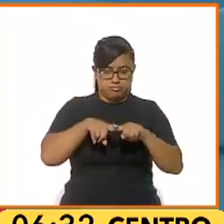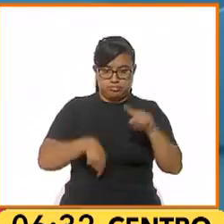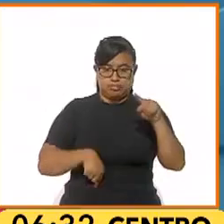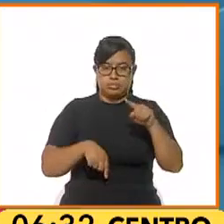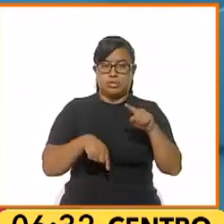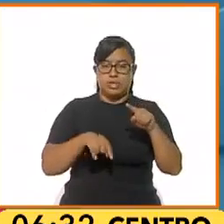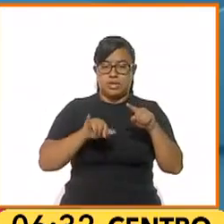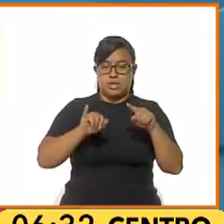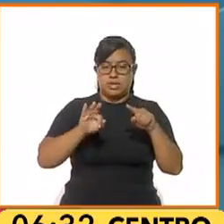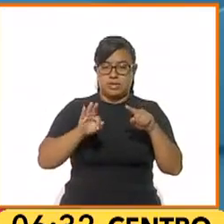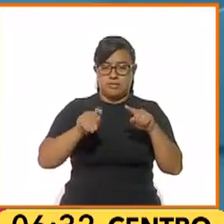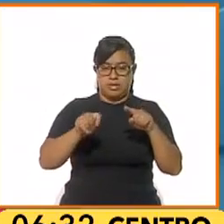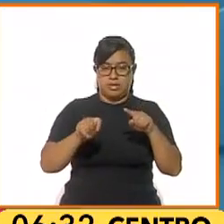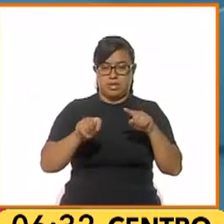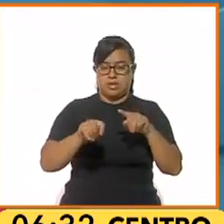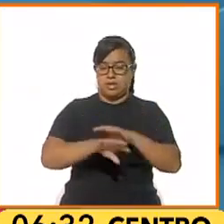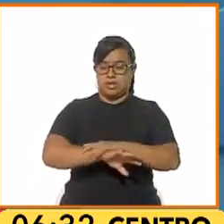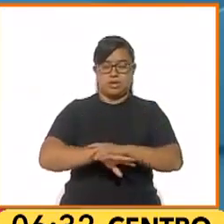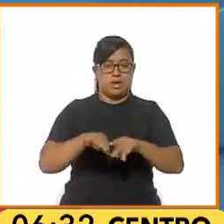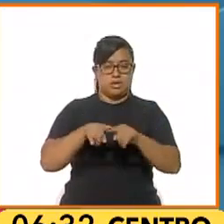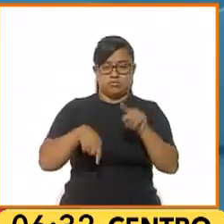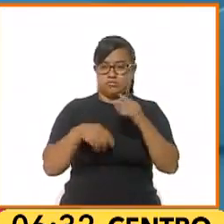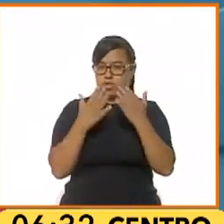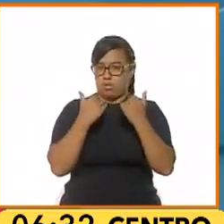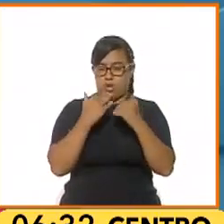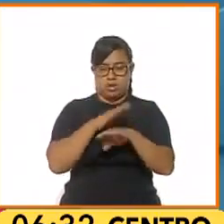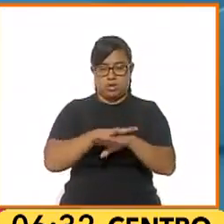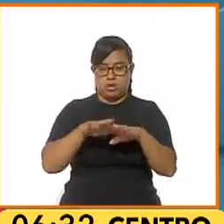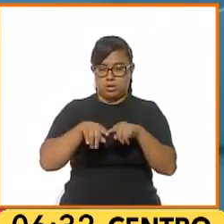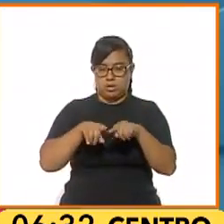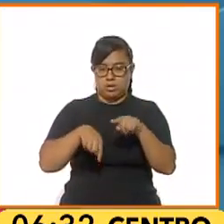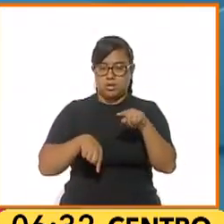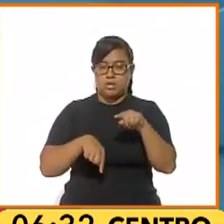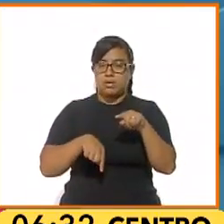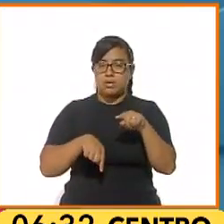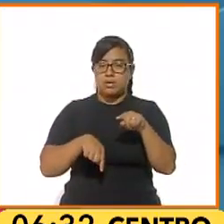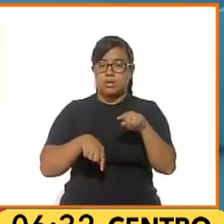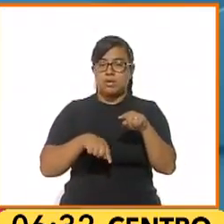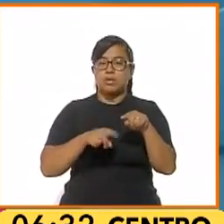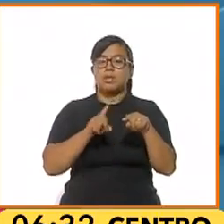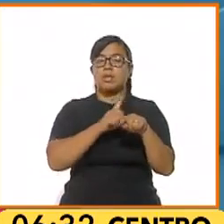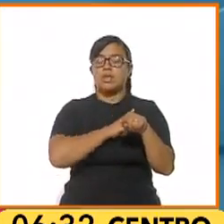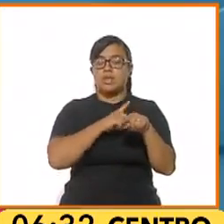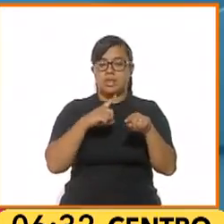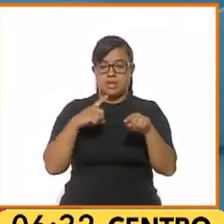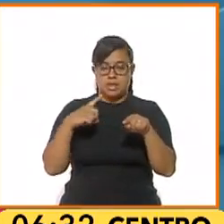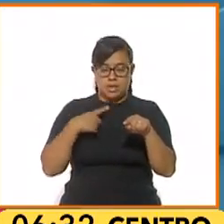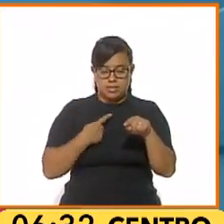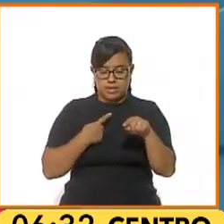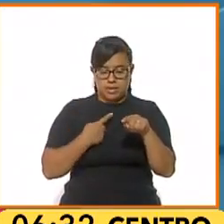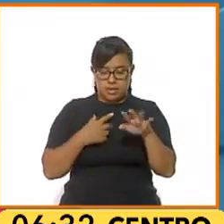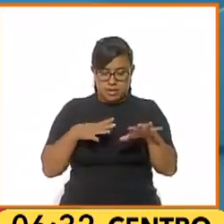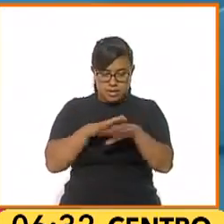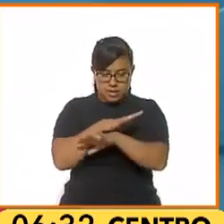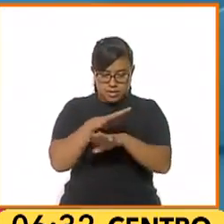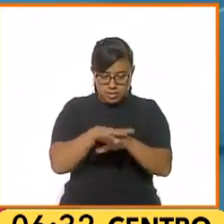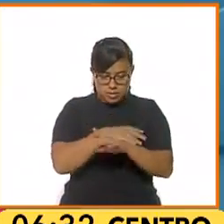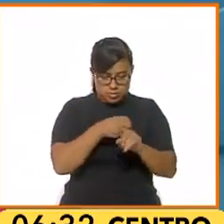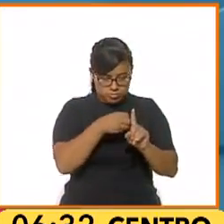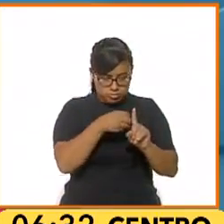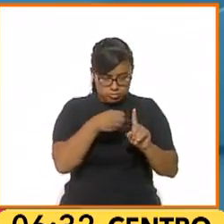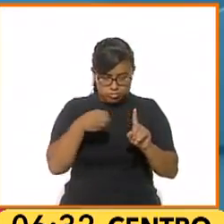el Instituto Federal de Telecomunicaciones y entonces había que reubicar y reordenar